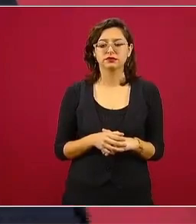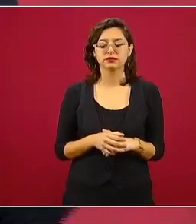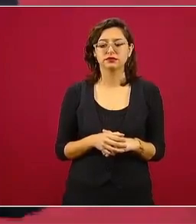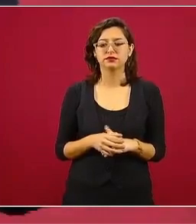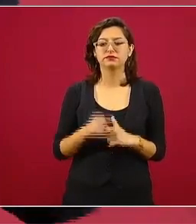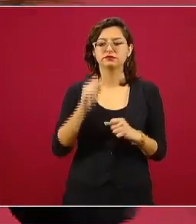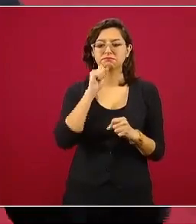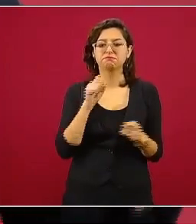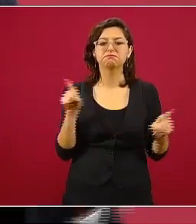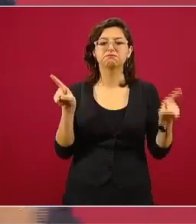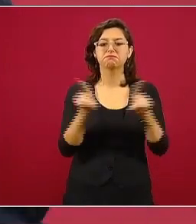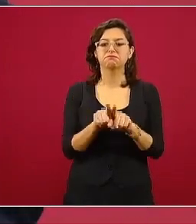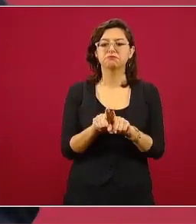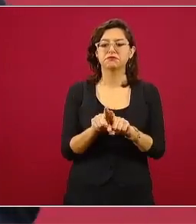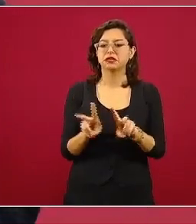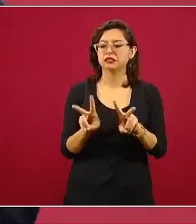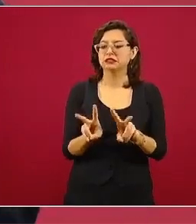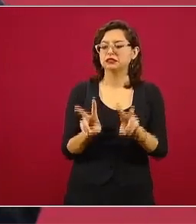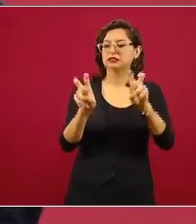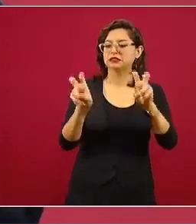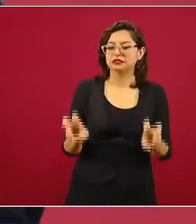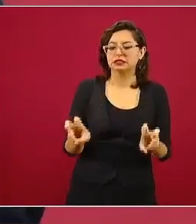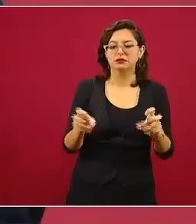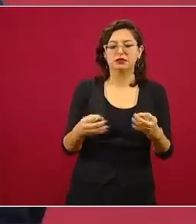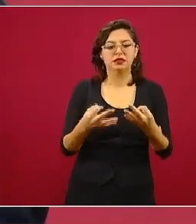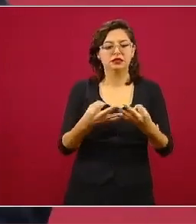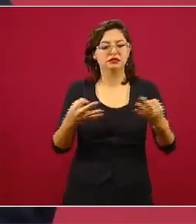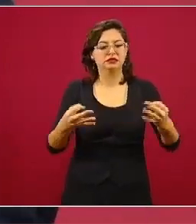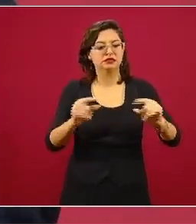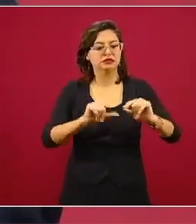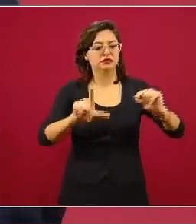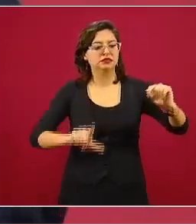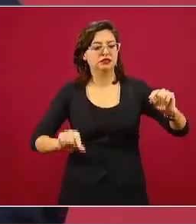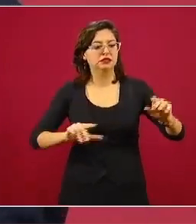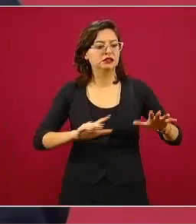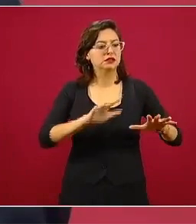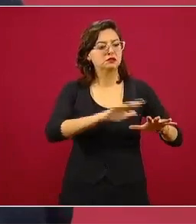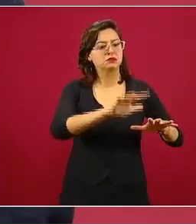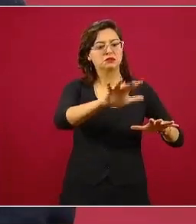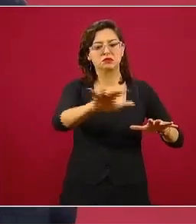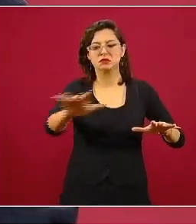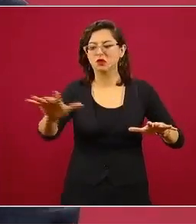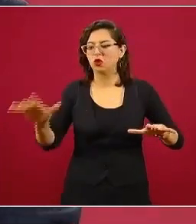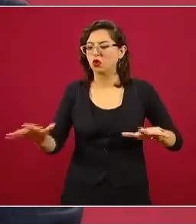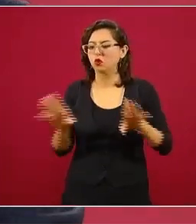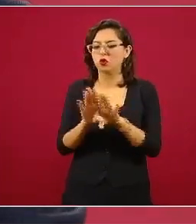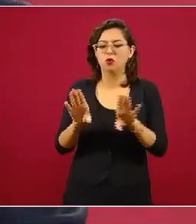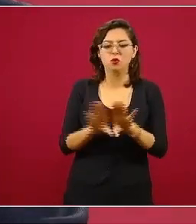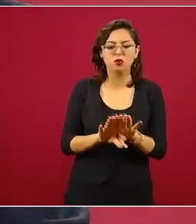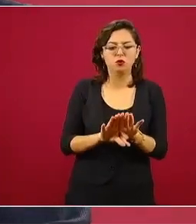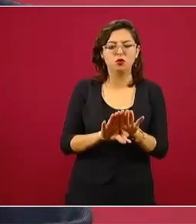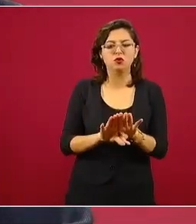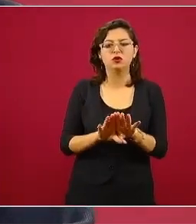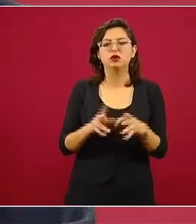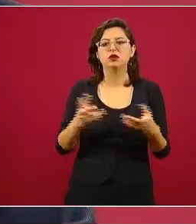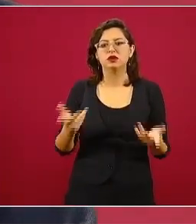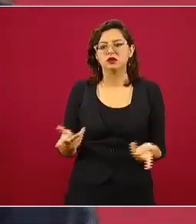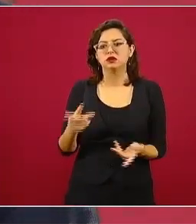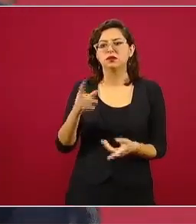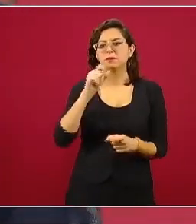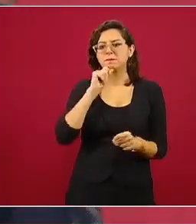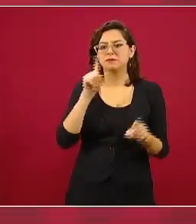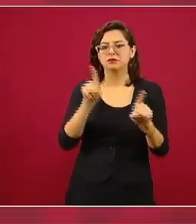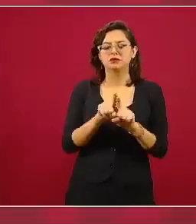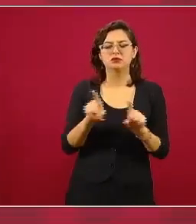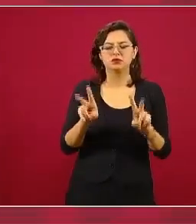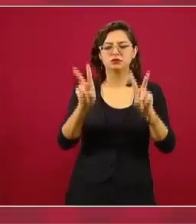lo territorial. Marcelo aportó en una reunión de esta lo de los